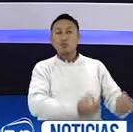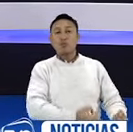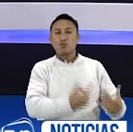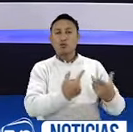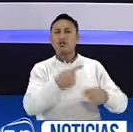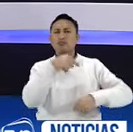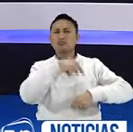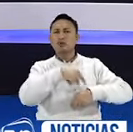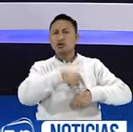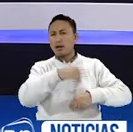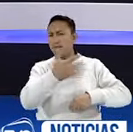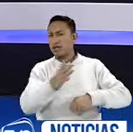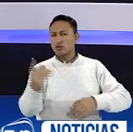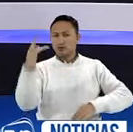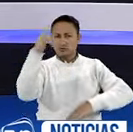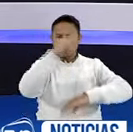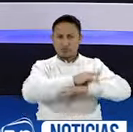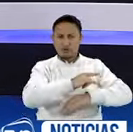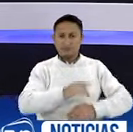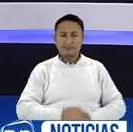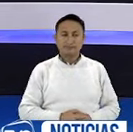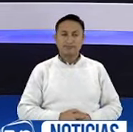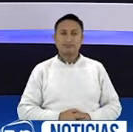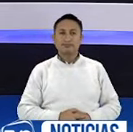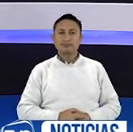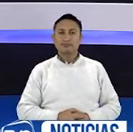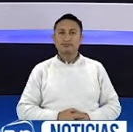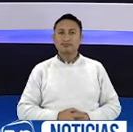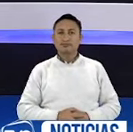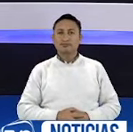qué hora se prevé su llegada. Buenas noches.